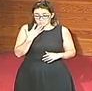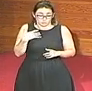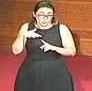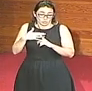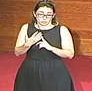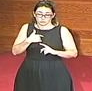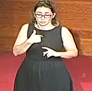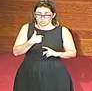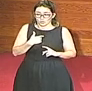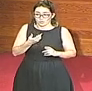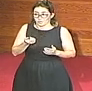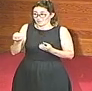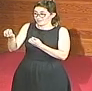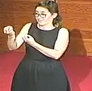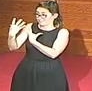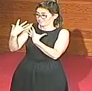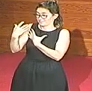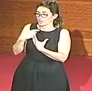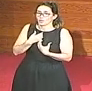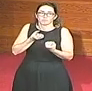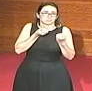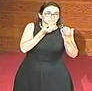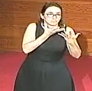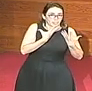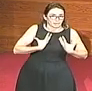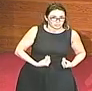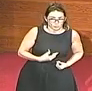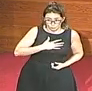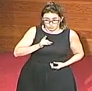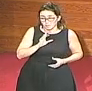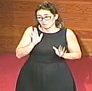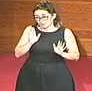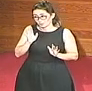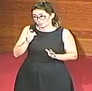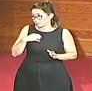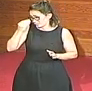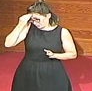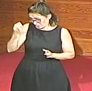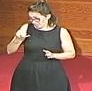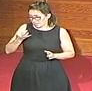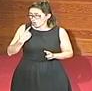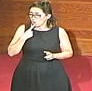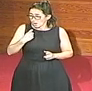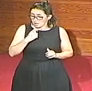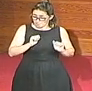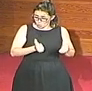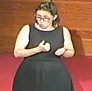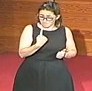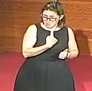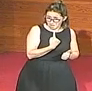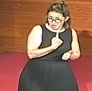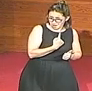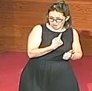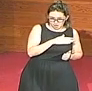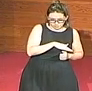esto, es que no quiero deprimir, pero es que es la verdad. Entonces, a mí me parece básico que desde primaria os contaba lo que me cuentan los niños